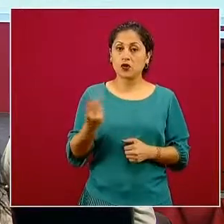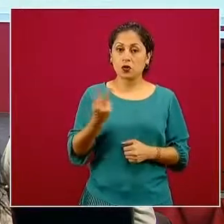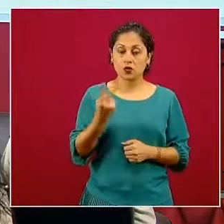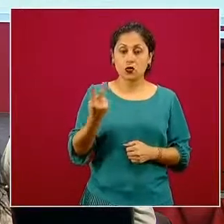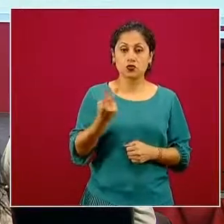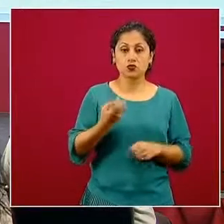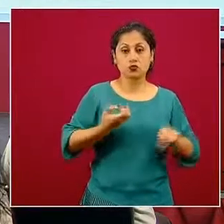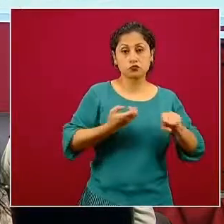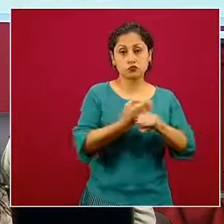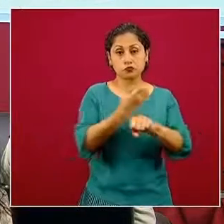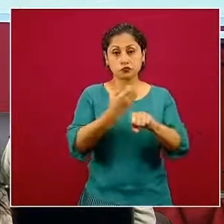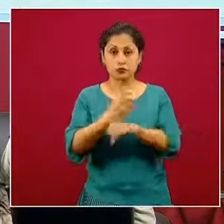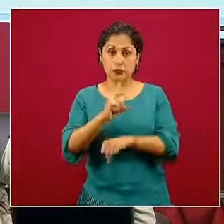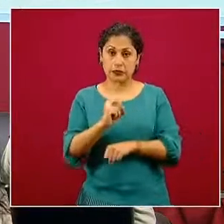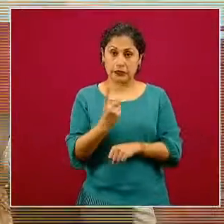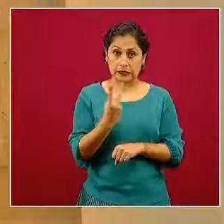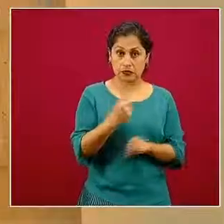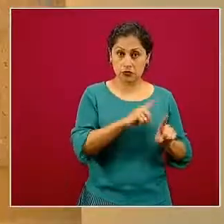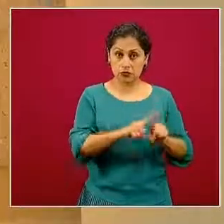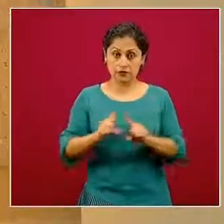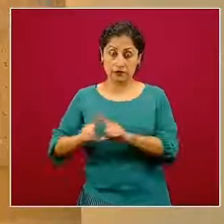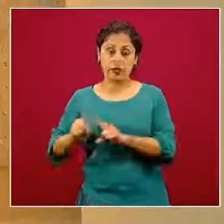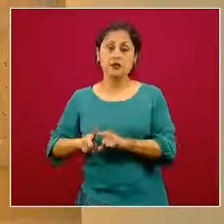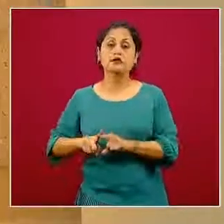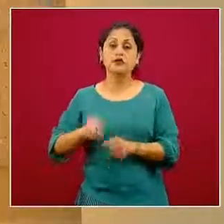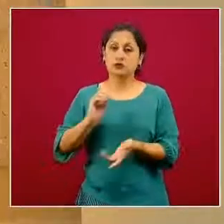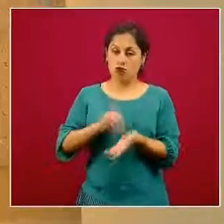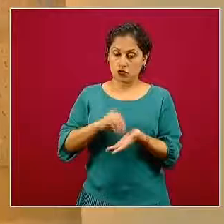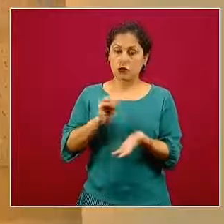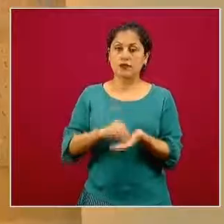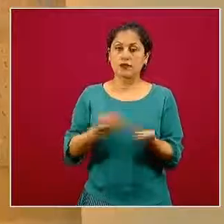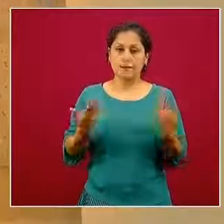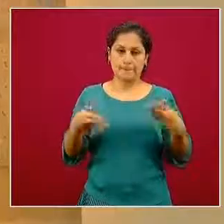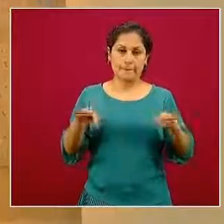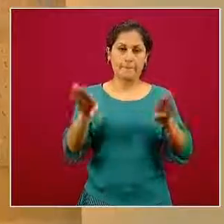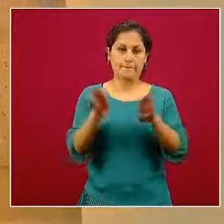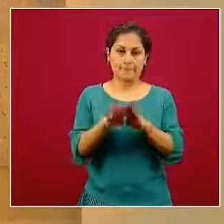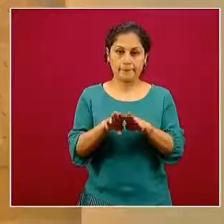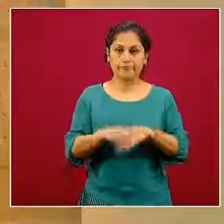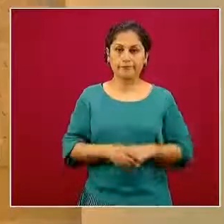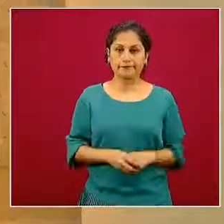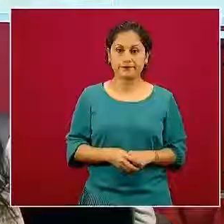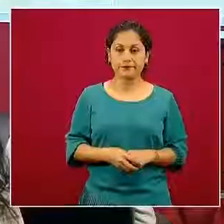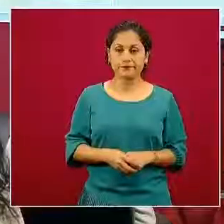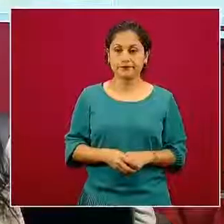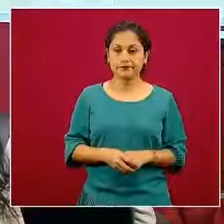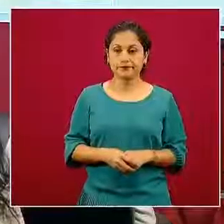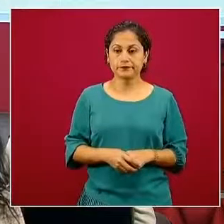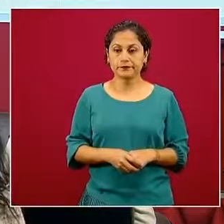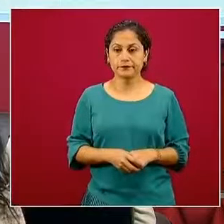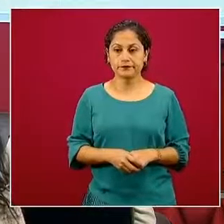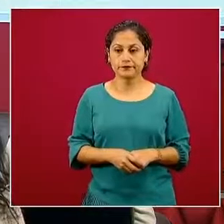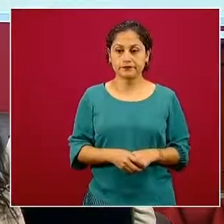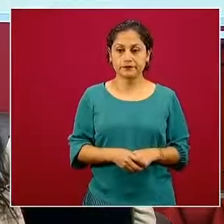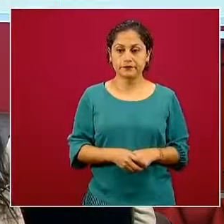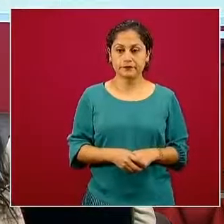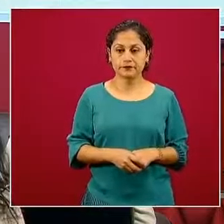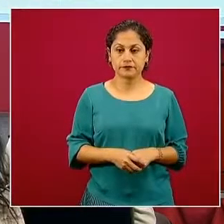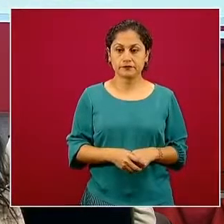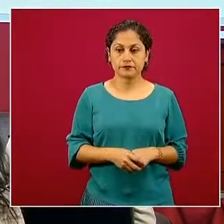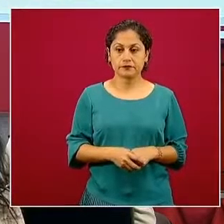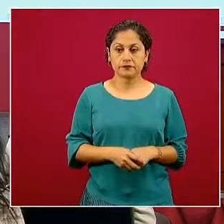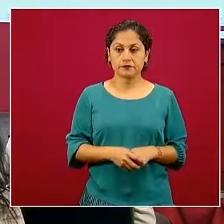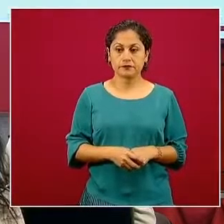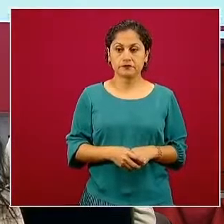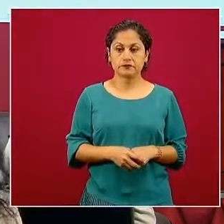32 entidades federativas, este tipo de actividades todavía se deben de mantener cerradas. Bien, veamos ahora